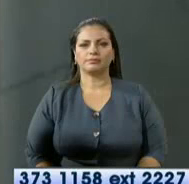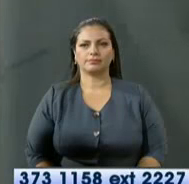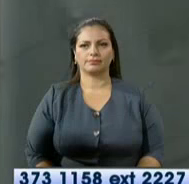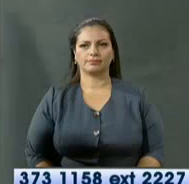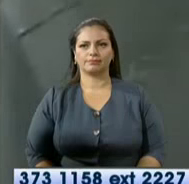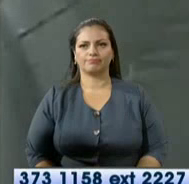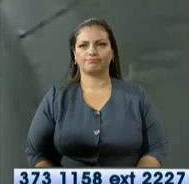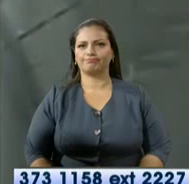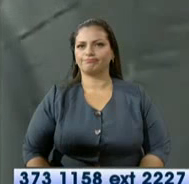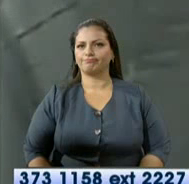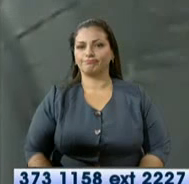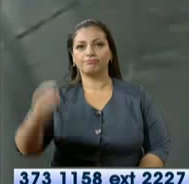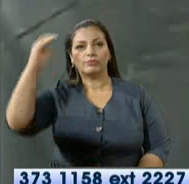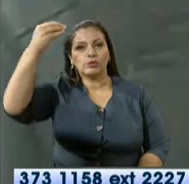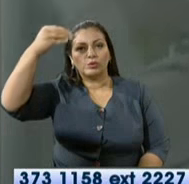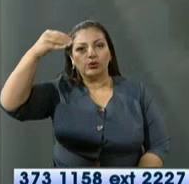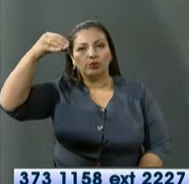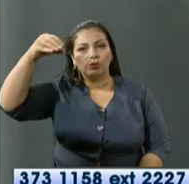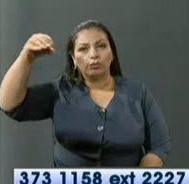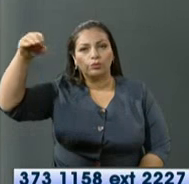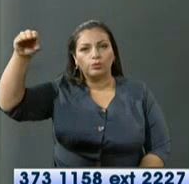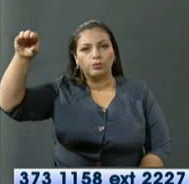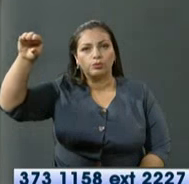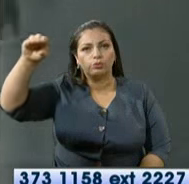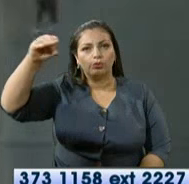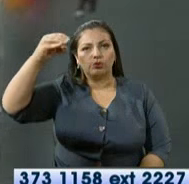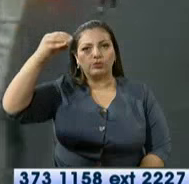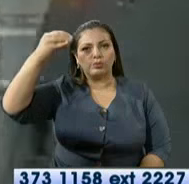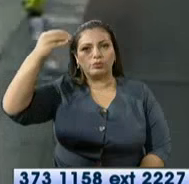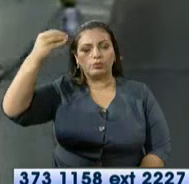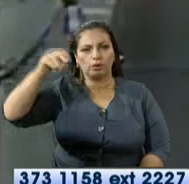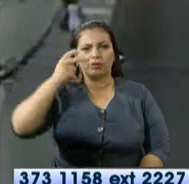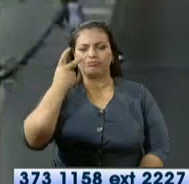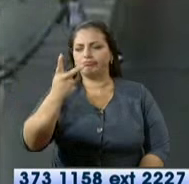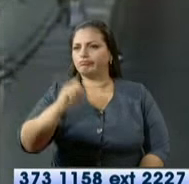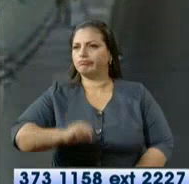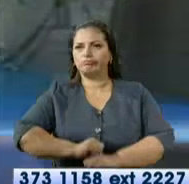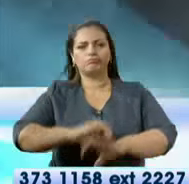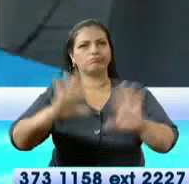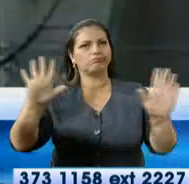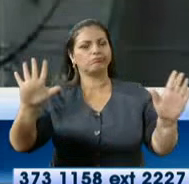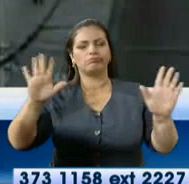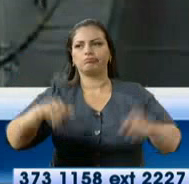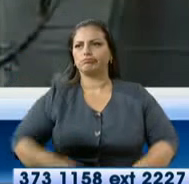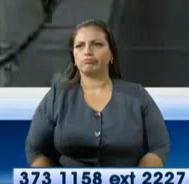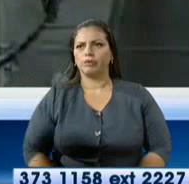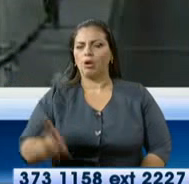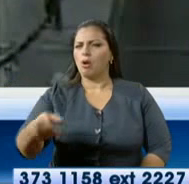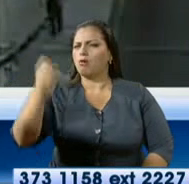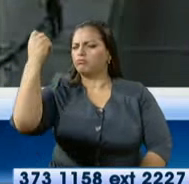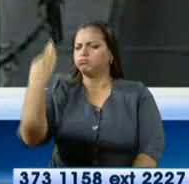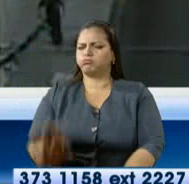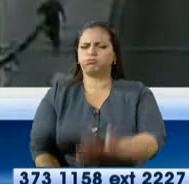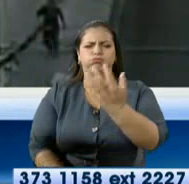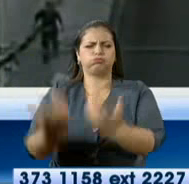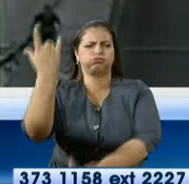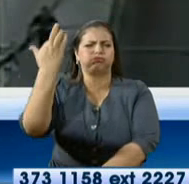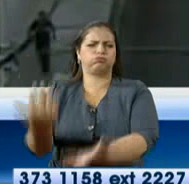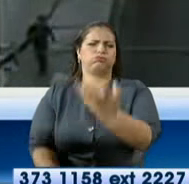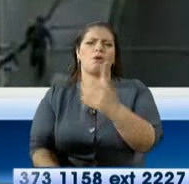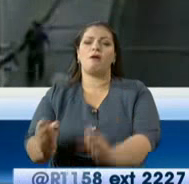Las imágenes captadas por una cámara del sistema Ojos de Águila dejan en evidencia la magnitud que alcanzó el incendio registrado